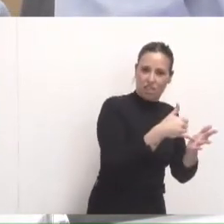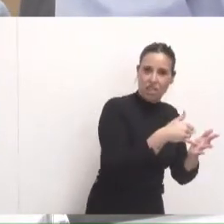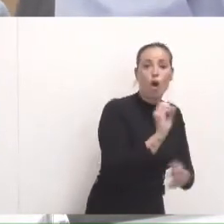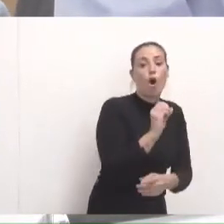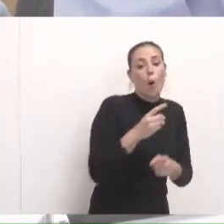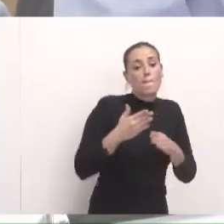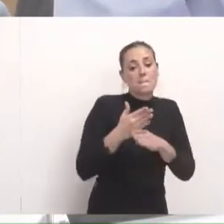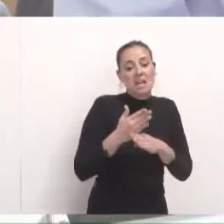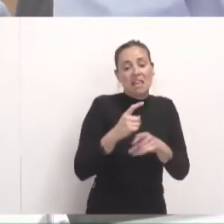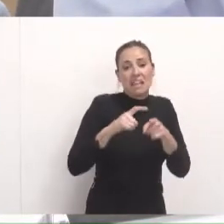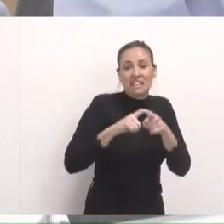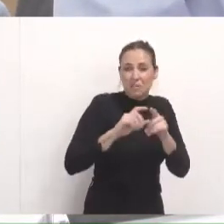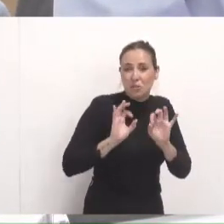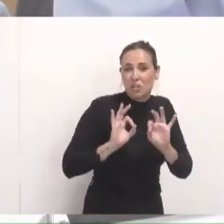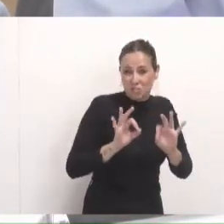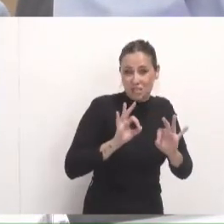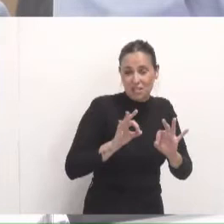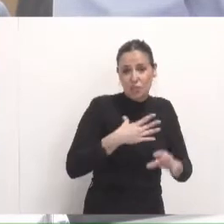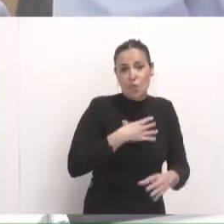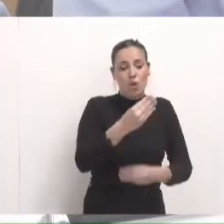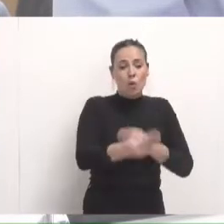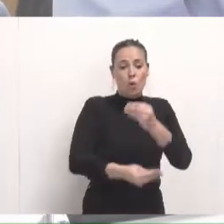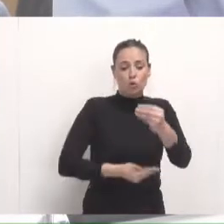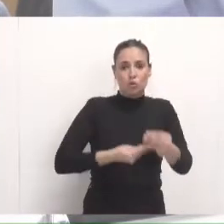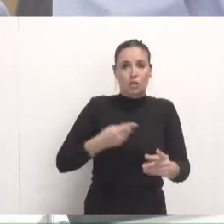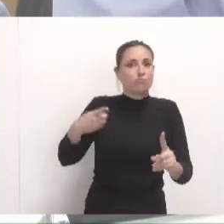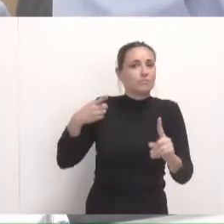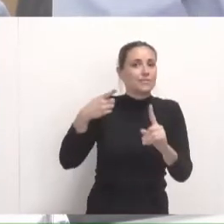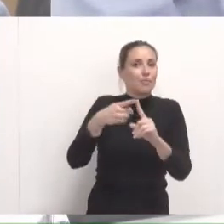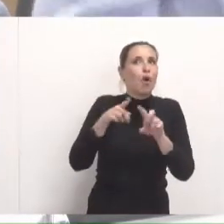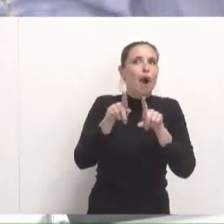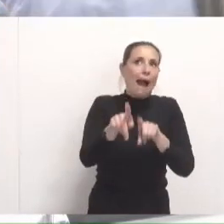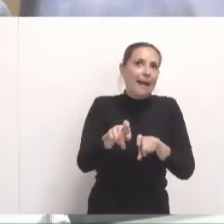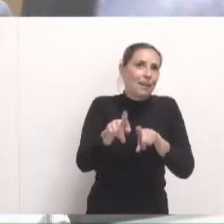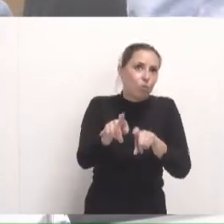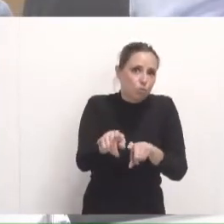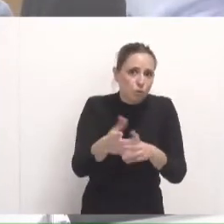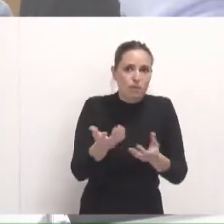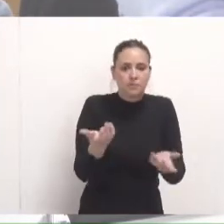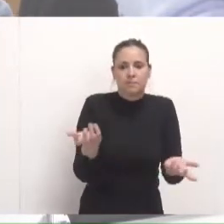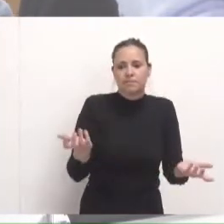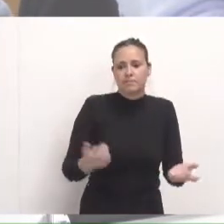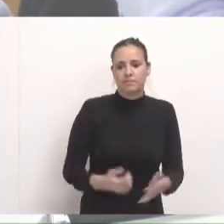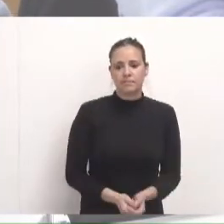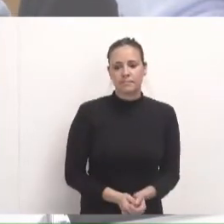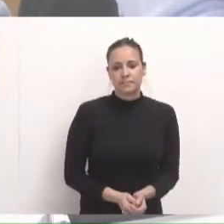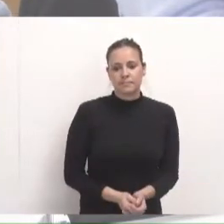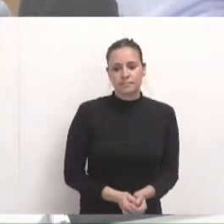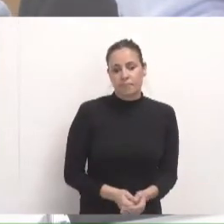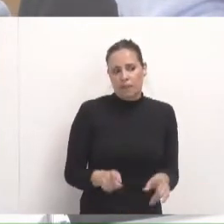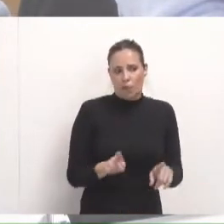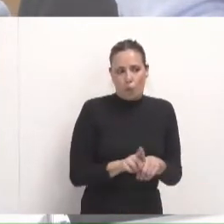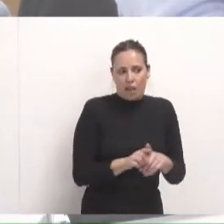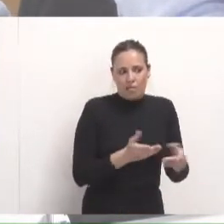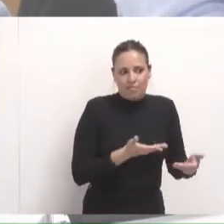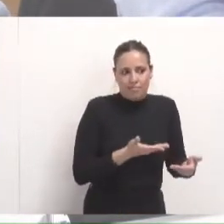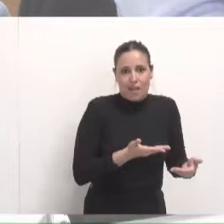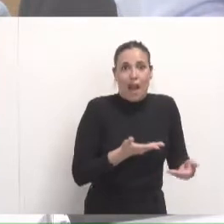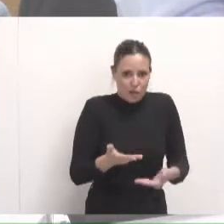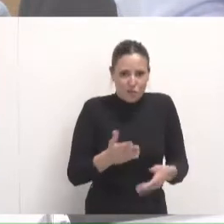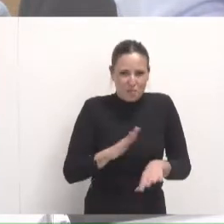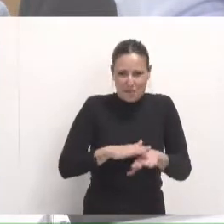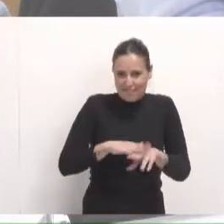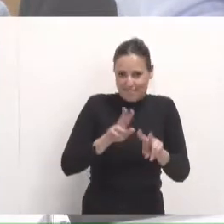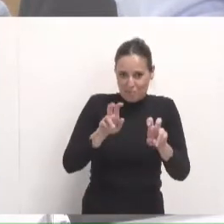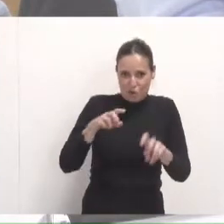madera que pueda ser usada para la agricultura, digamos, como ayuda, ¿no?, en las labores